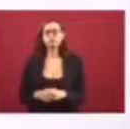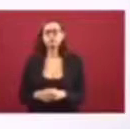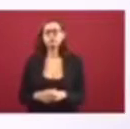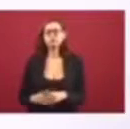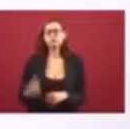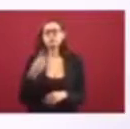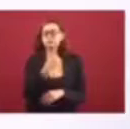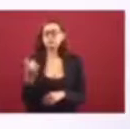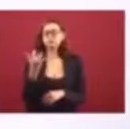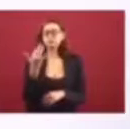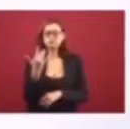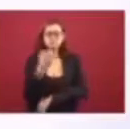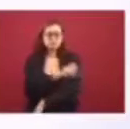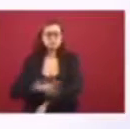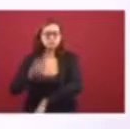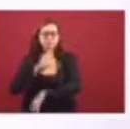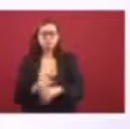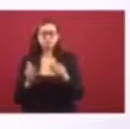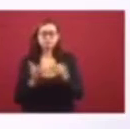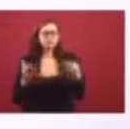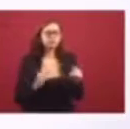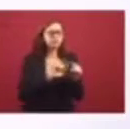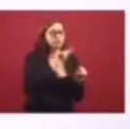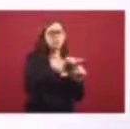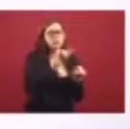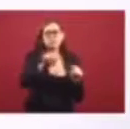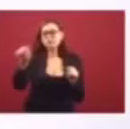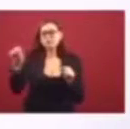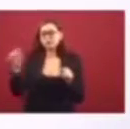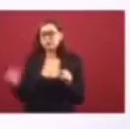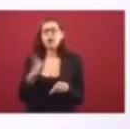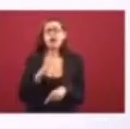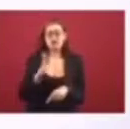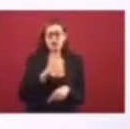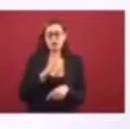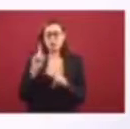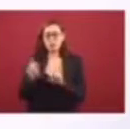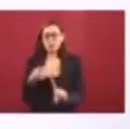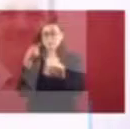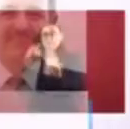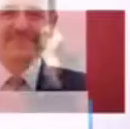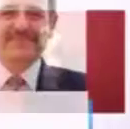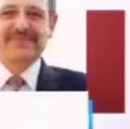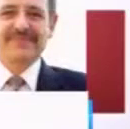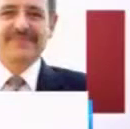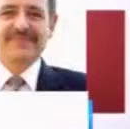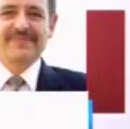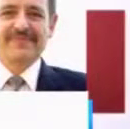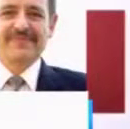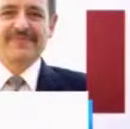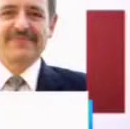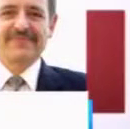No hay mecanismos de seguimiento, de vigilancia, de control. Y por tanto es